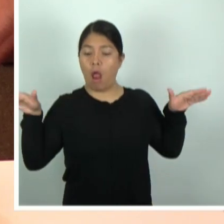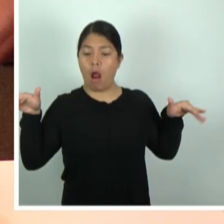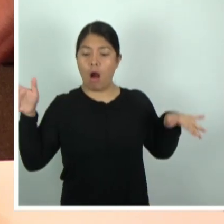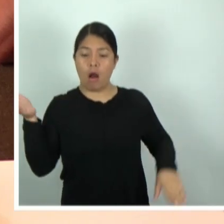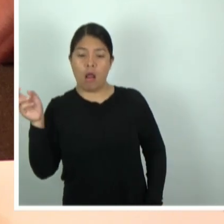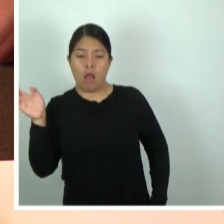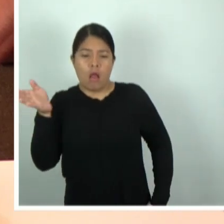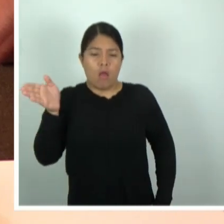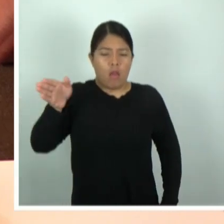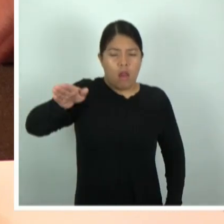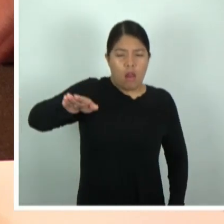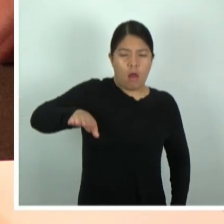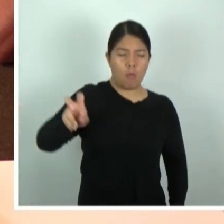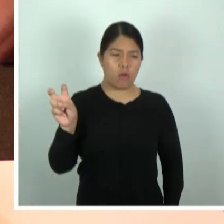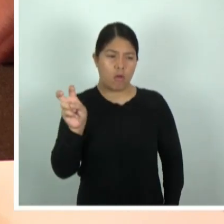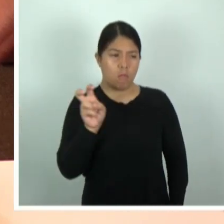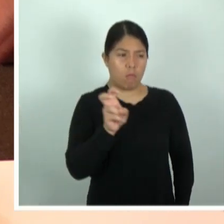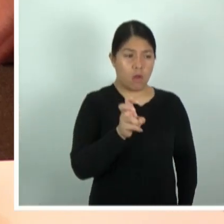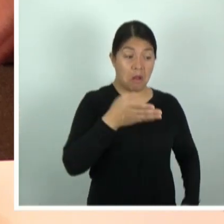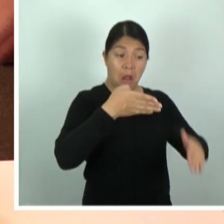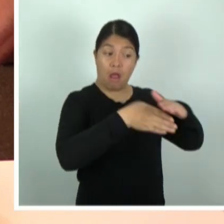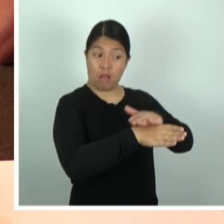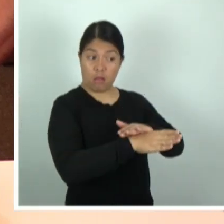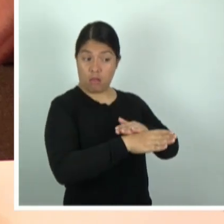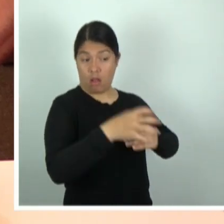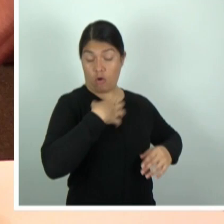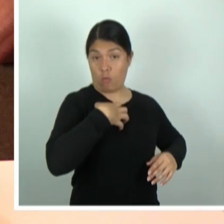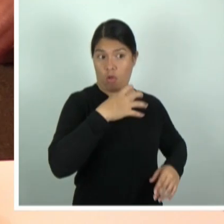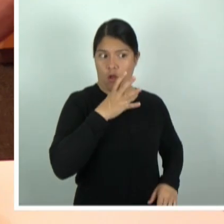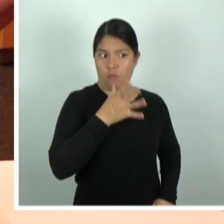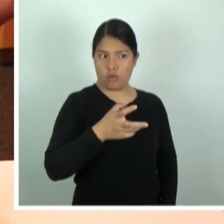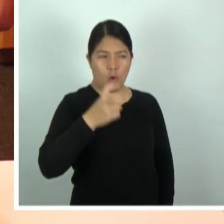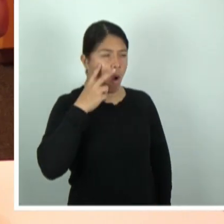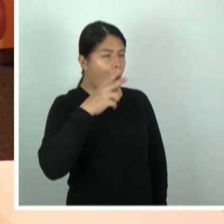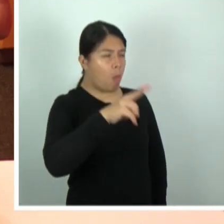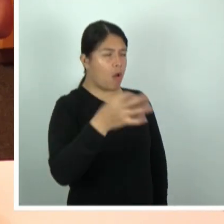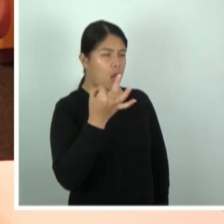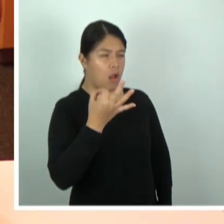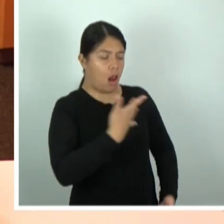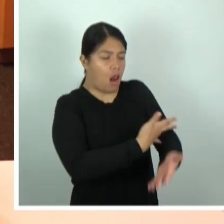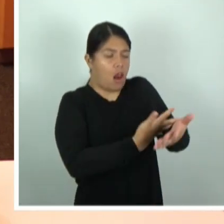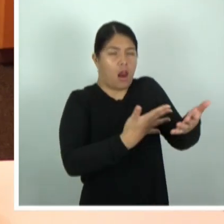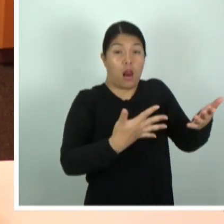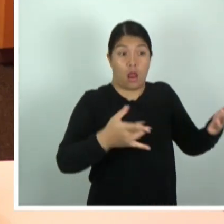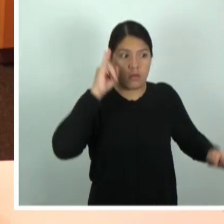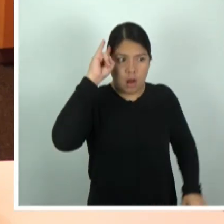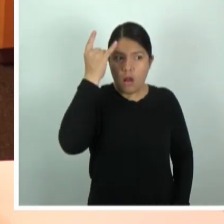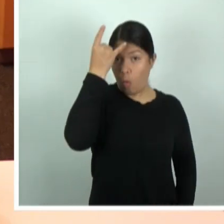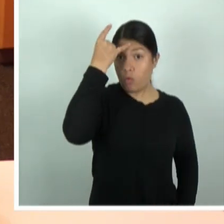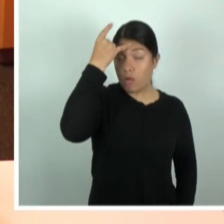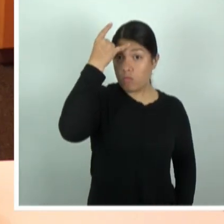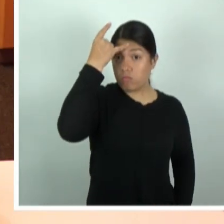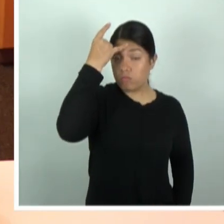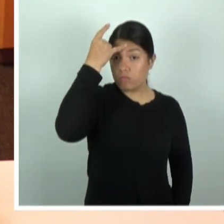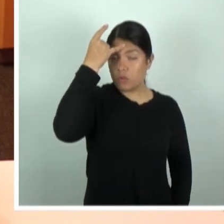ve esa sangre de ese cordero. ¿Sabes? Tienes que imaginártelo. Cuando vino la muerte a la casa